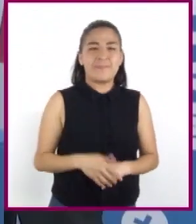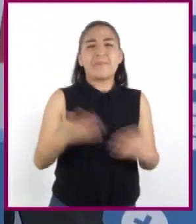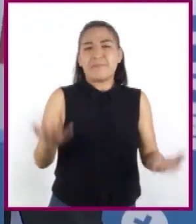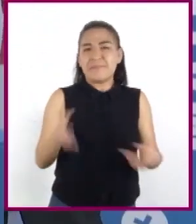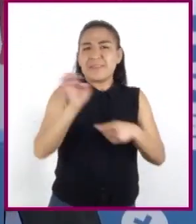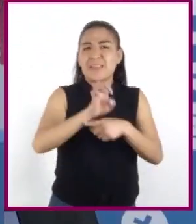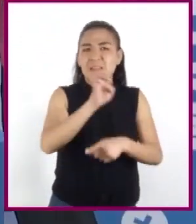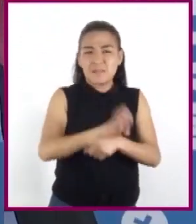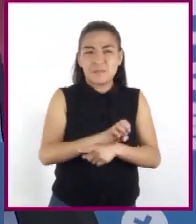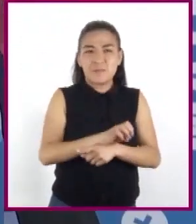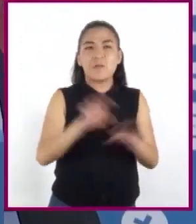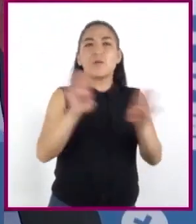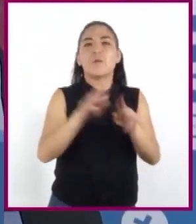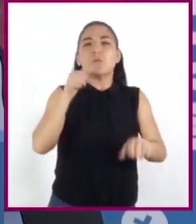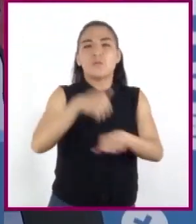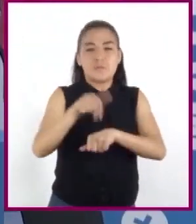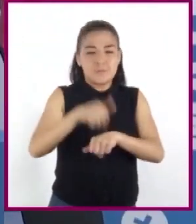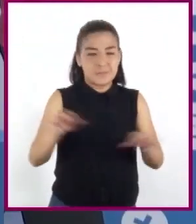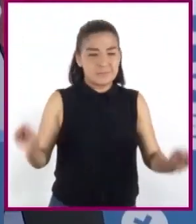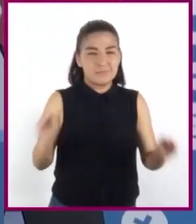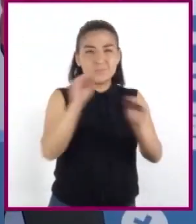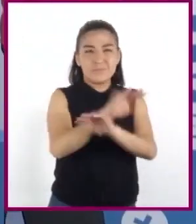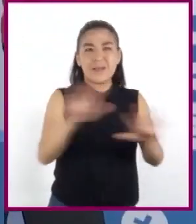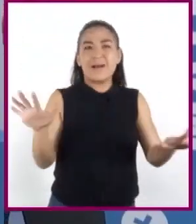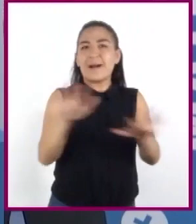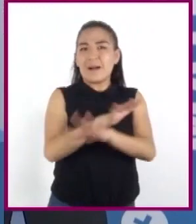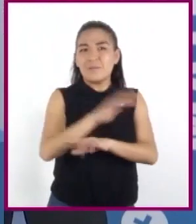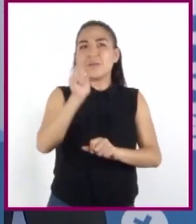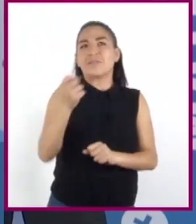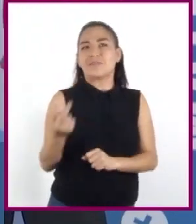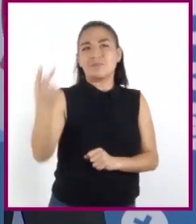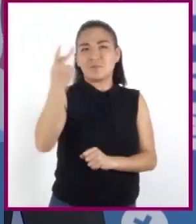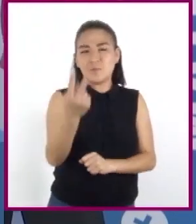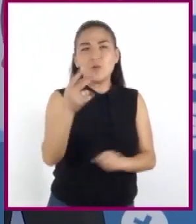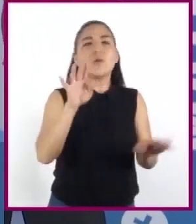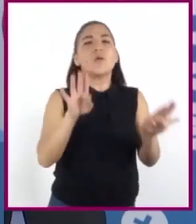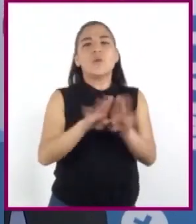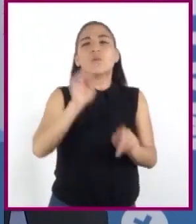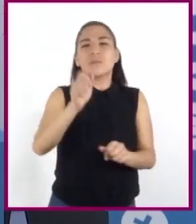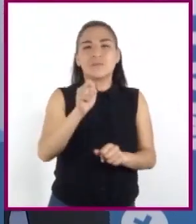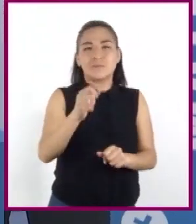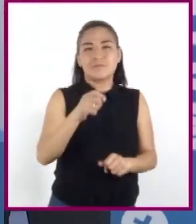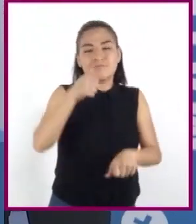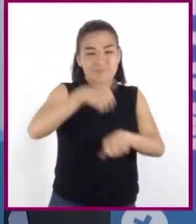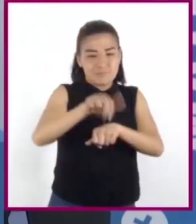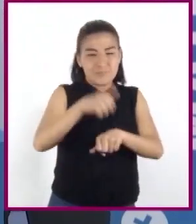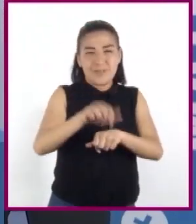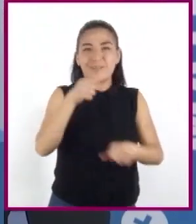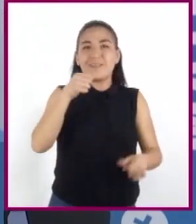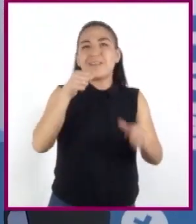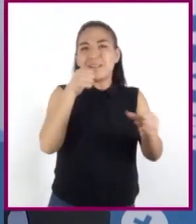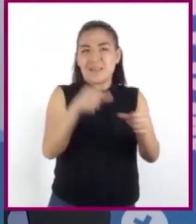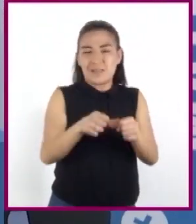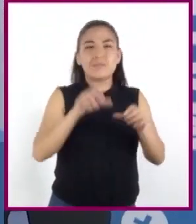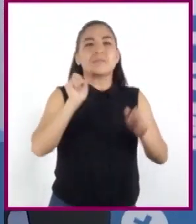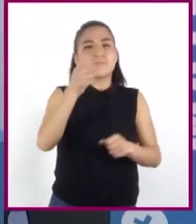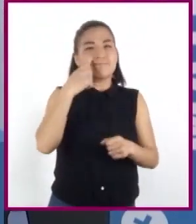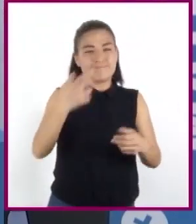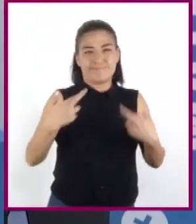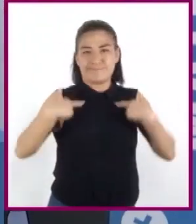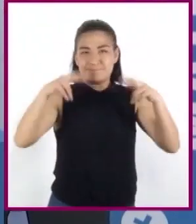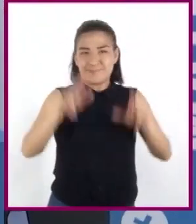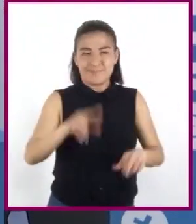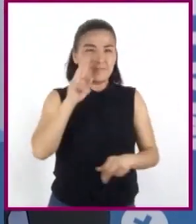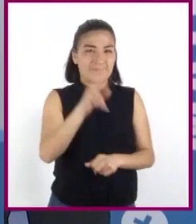Entonces, la factorización de una diferencia de cuadrados es el producto de dos binomios conjugados y lo representamos de la siguiente